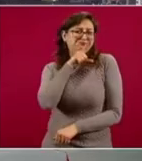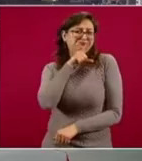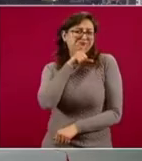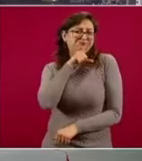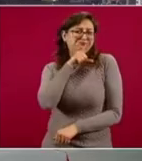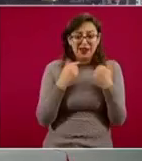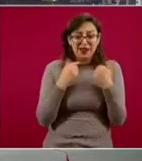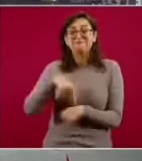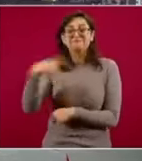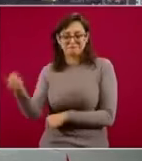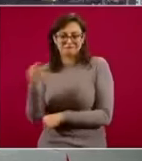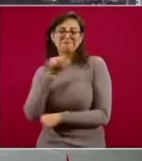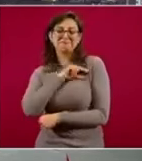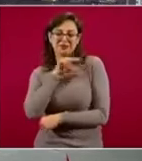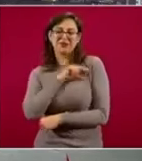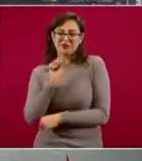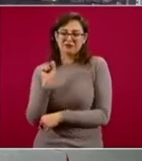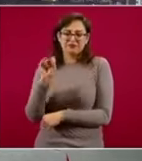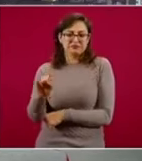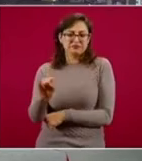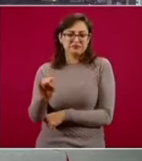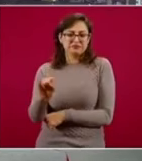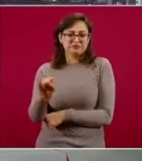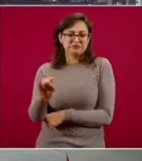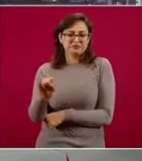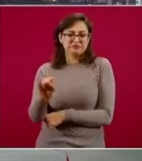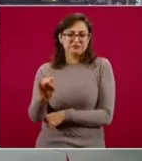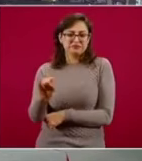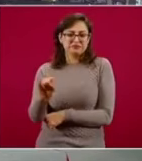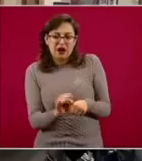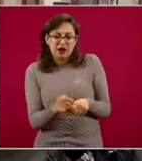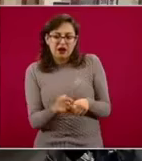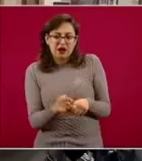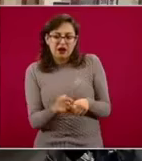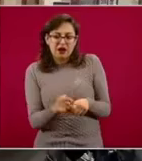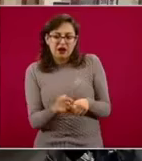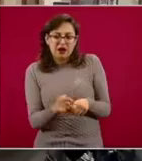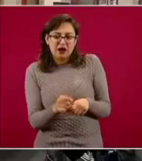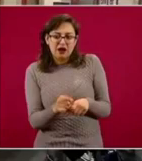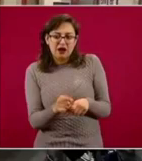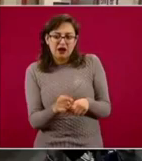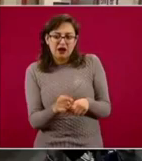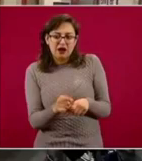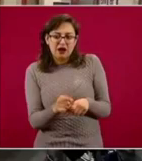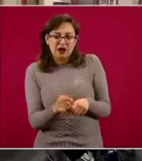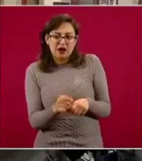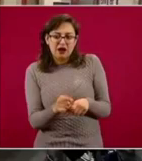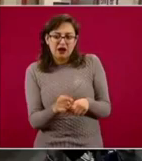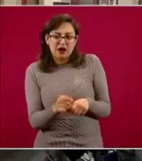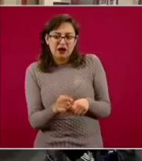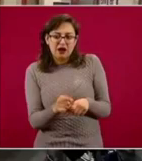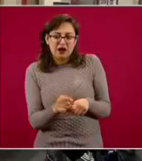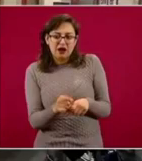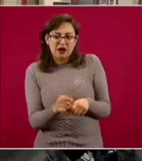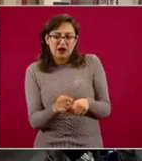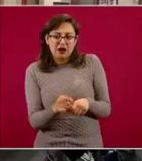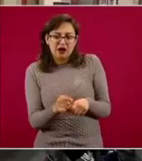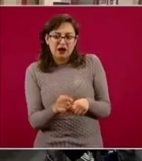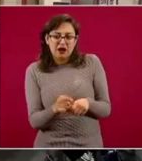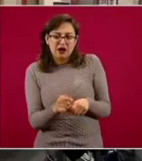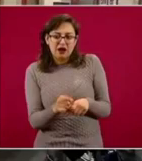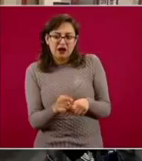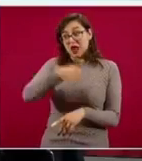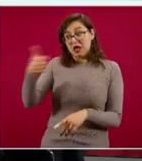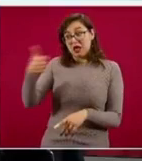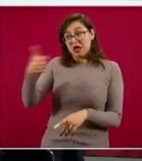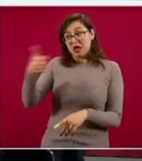puede ocurrir en el sector privado y es legítimo, finalmente, es la decisión de la persona y es la decisión de